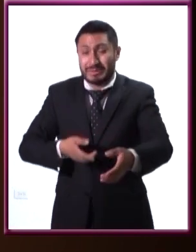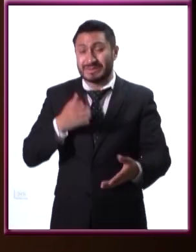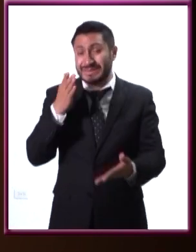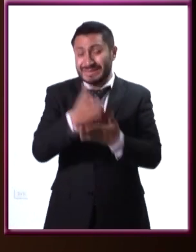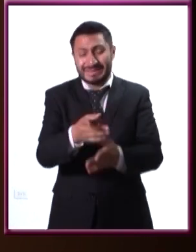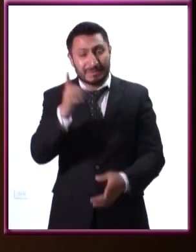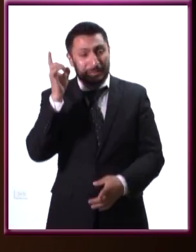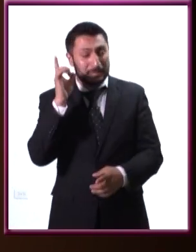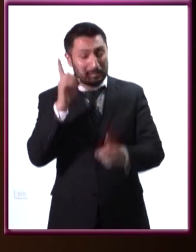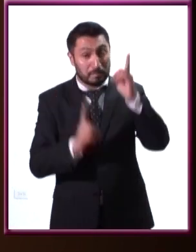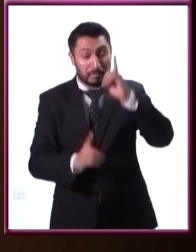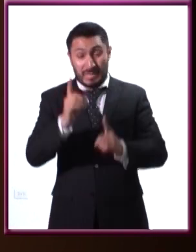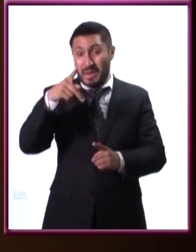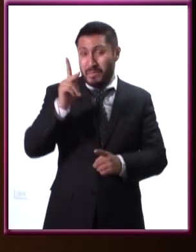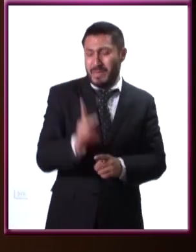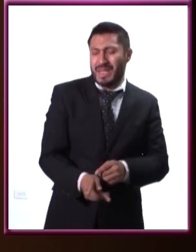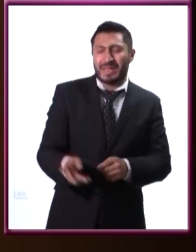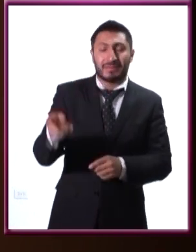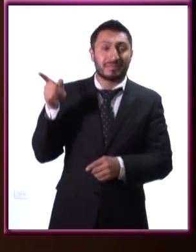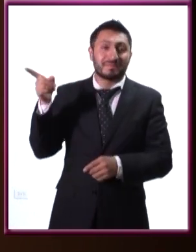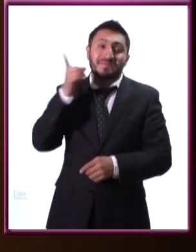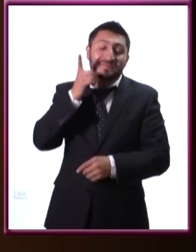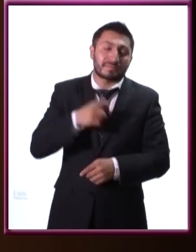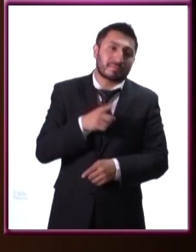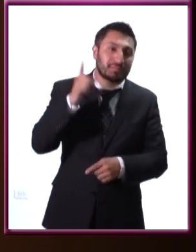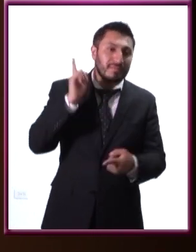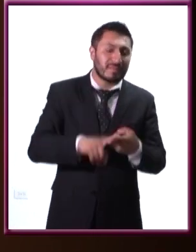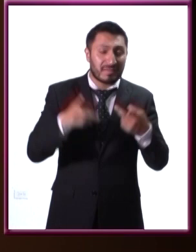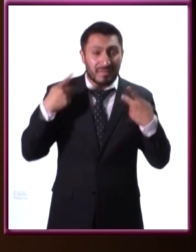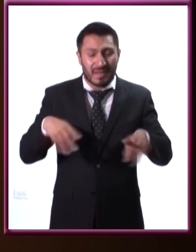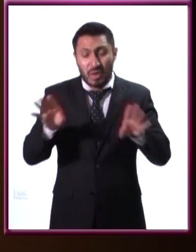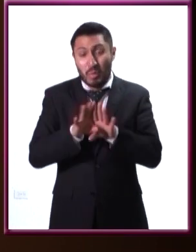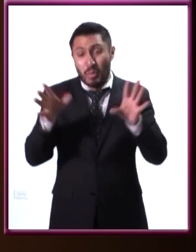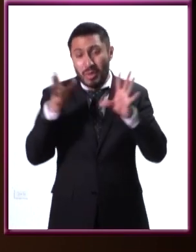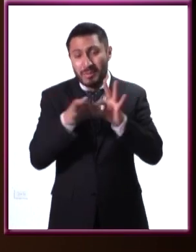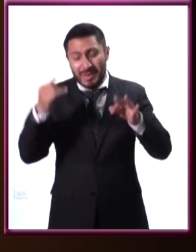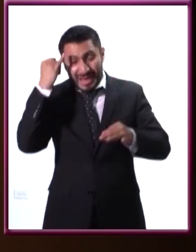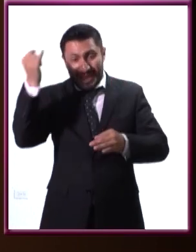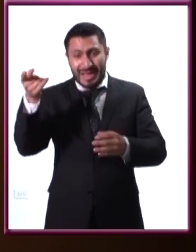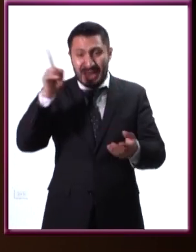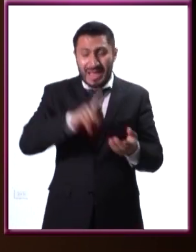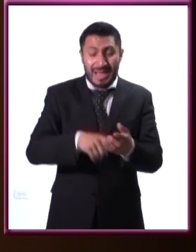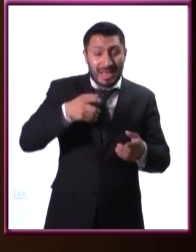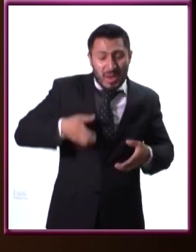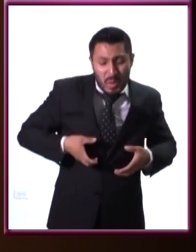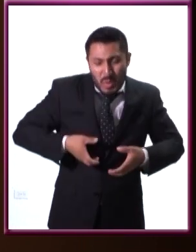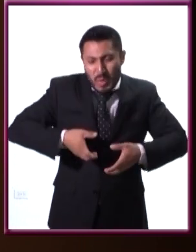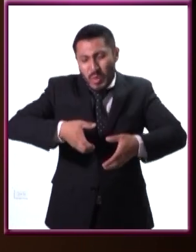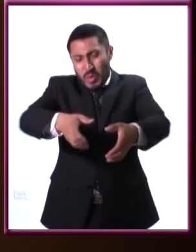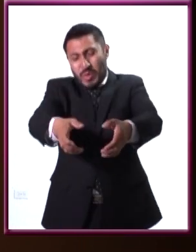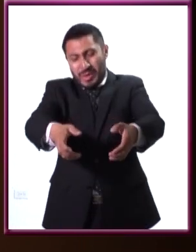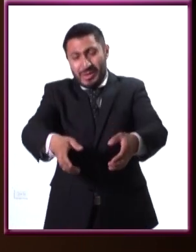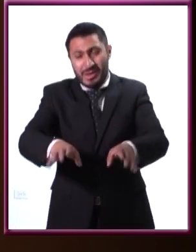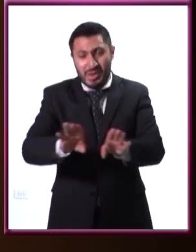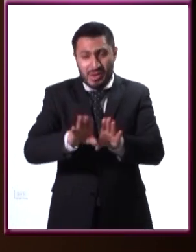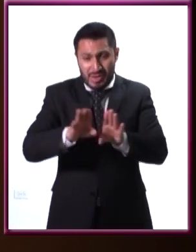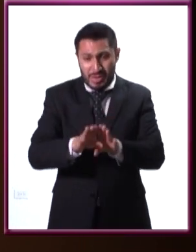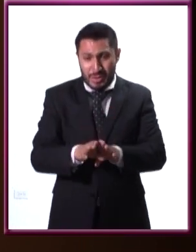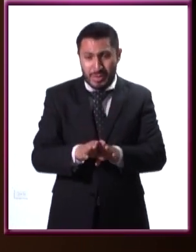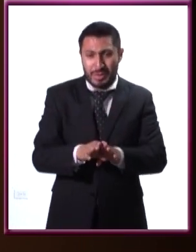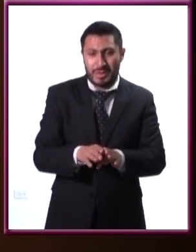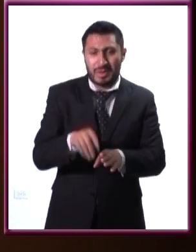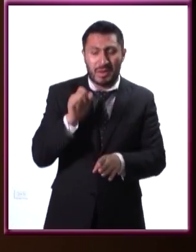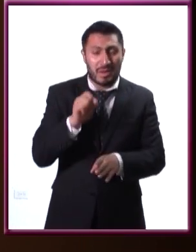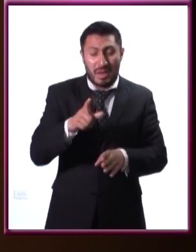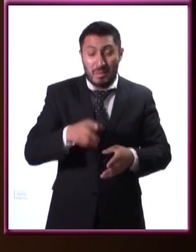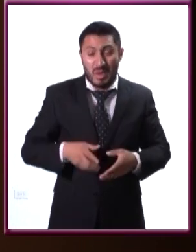misterio. Sin embargo, Truman agregó que quienes se inquietasen por definir la idea, el ello en la idea de la línea recta, idem